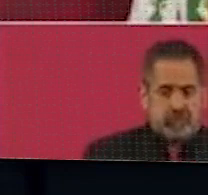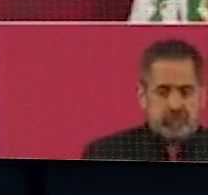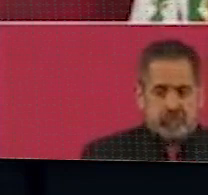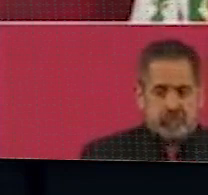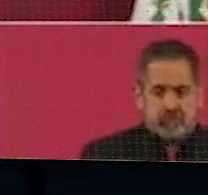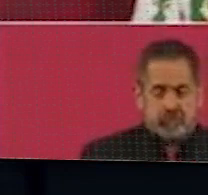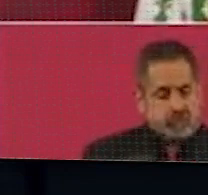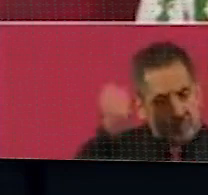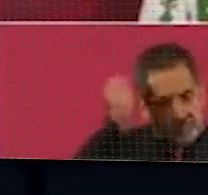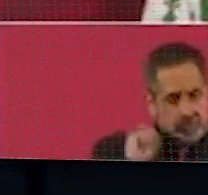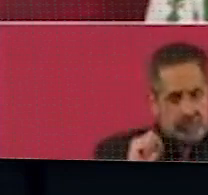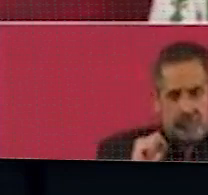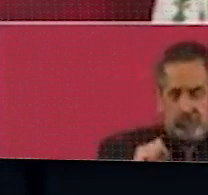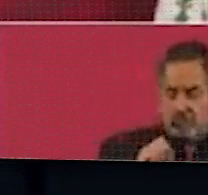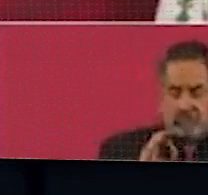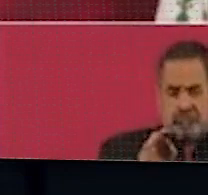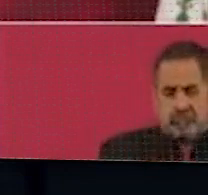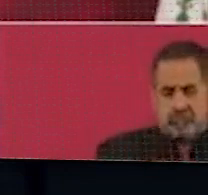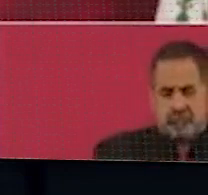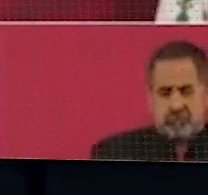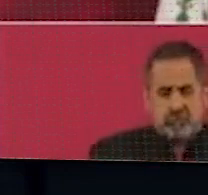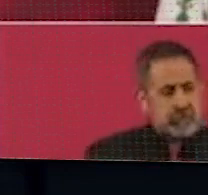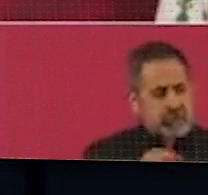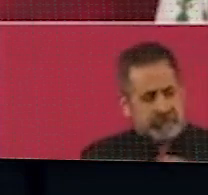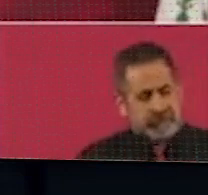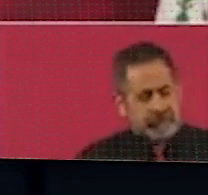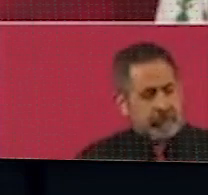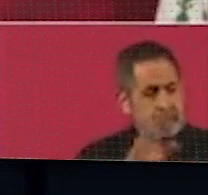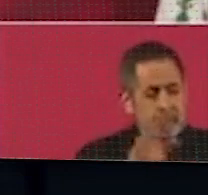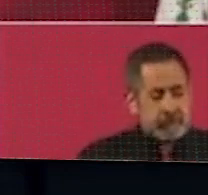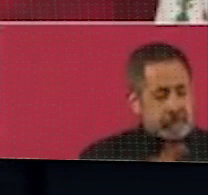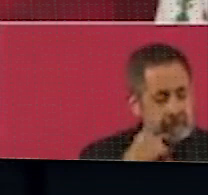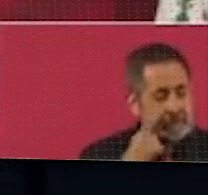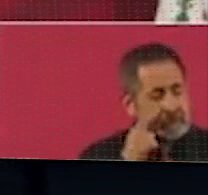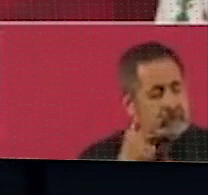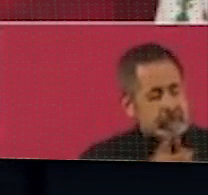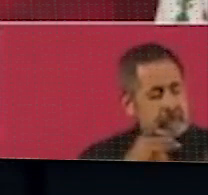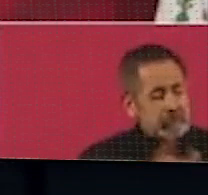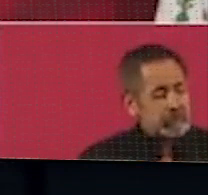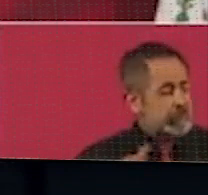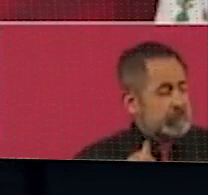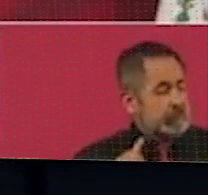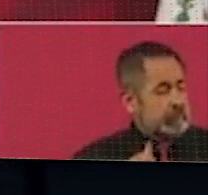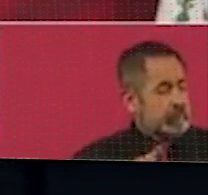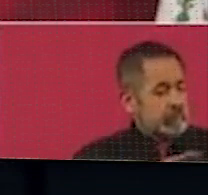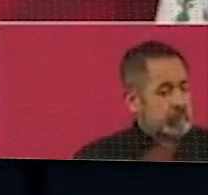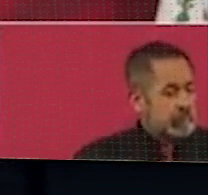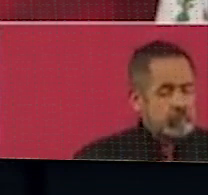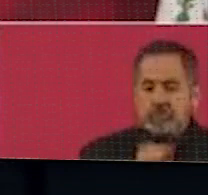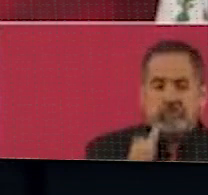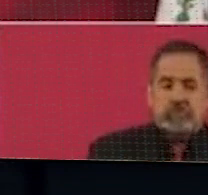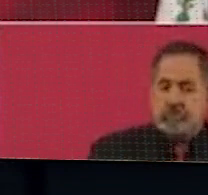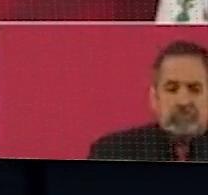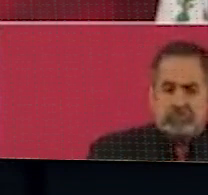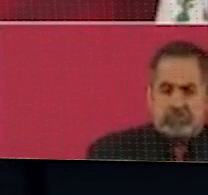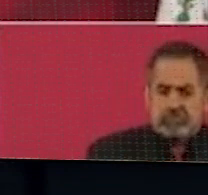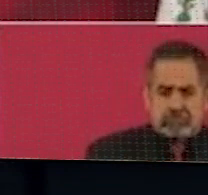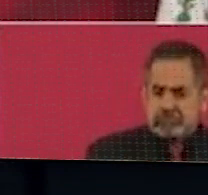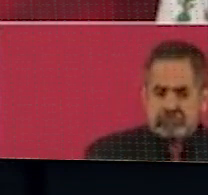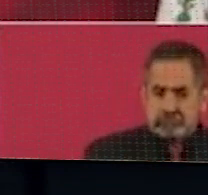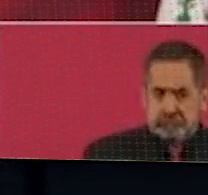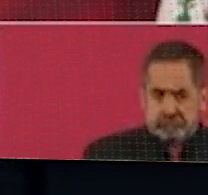y le dice oiga pongamos un ejemplo y si nicamente dice sinaloa